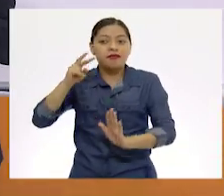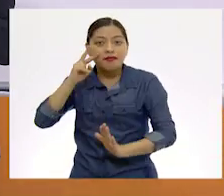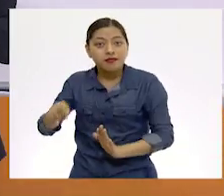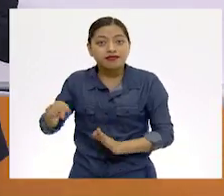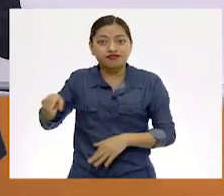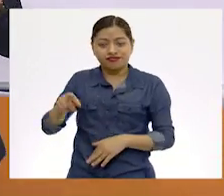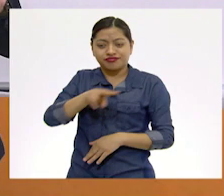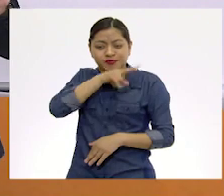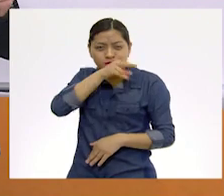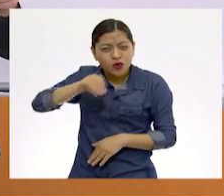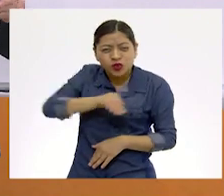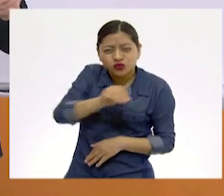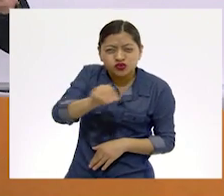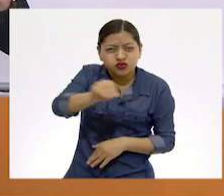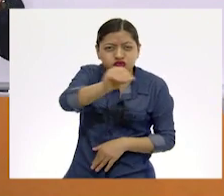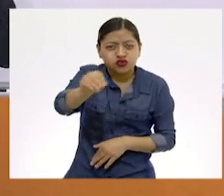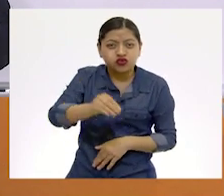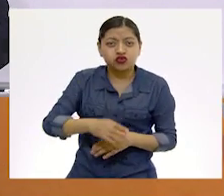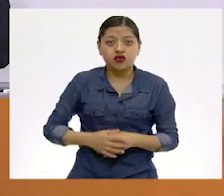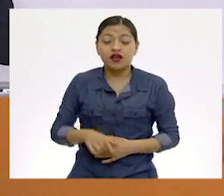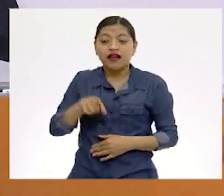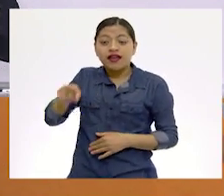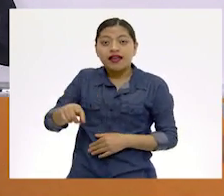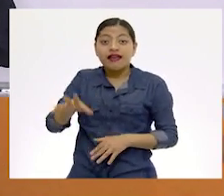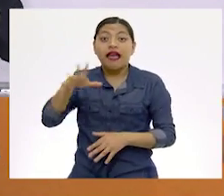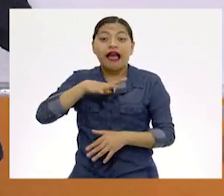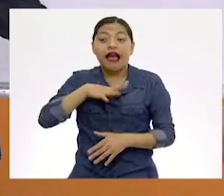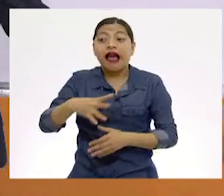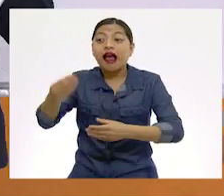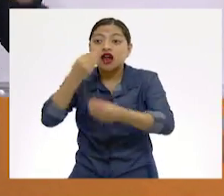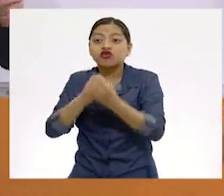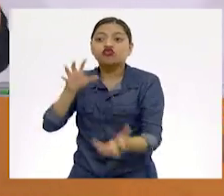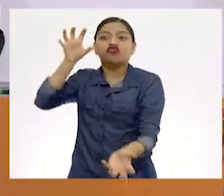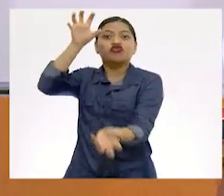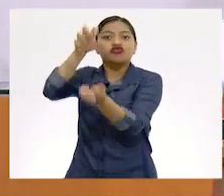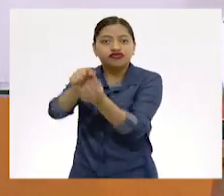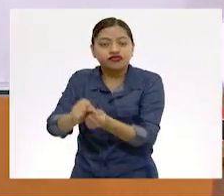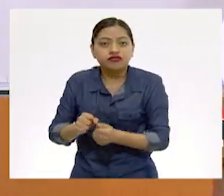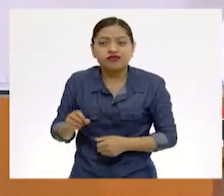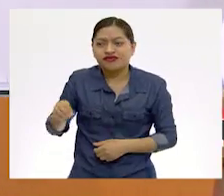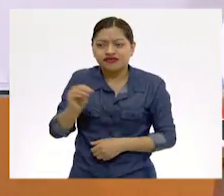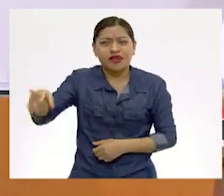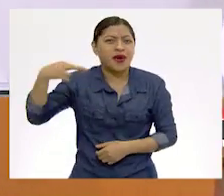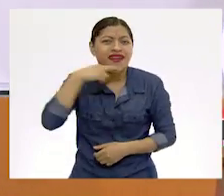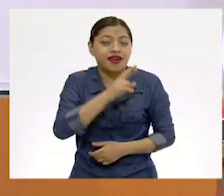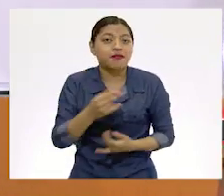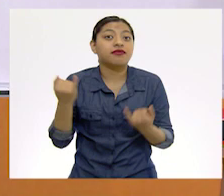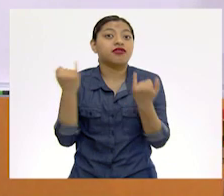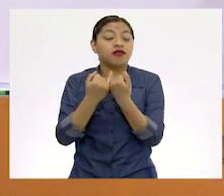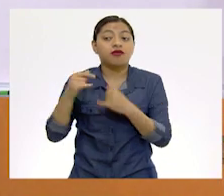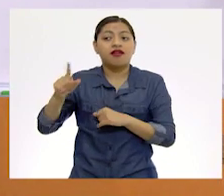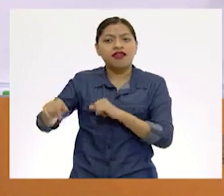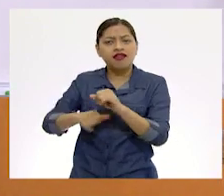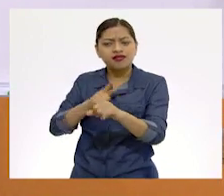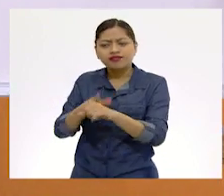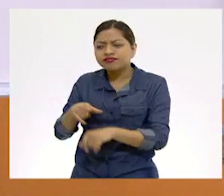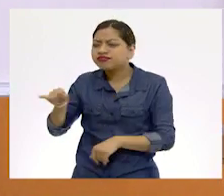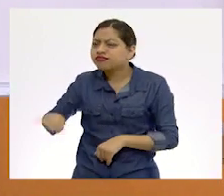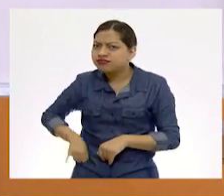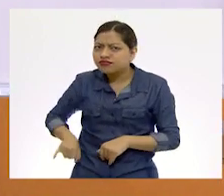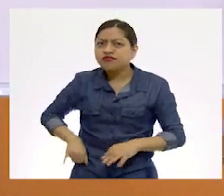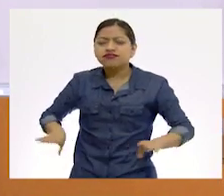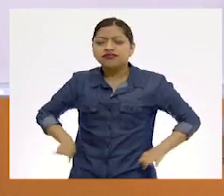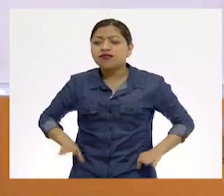que atrapan a sus presas así de una manera que ni se esperaban. Pero también son animales muy interesantes y